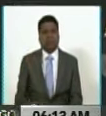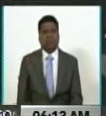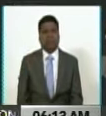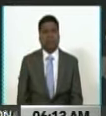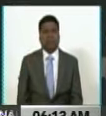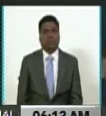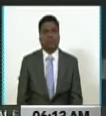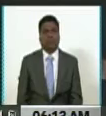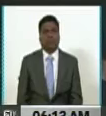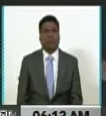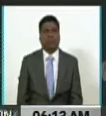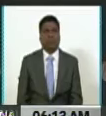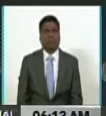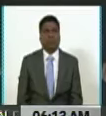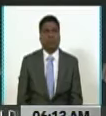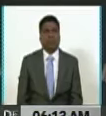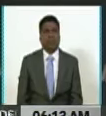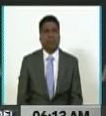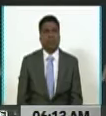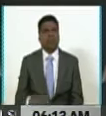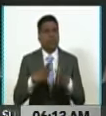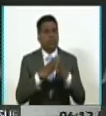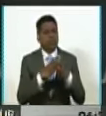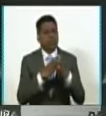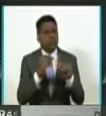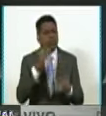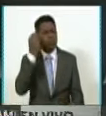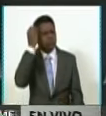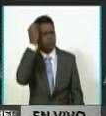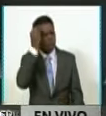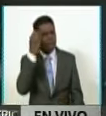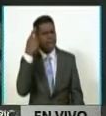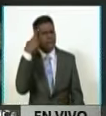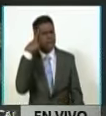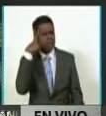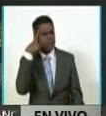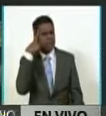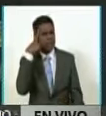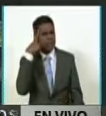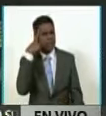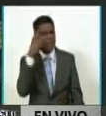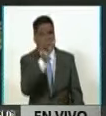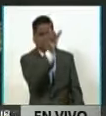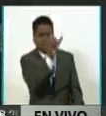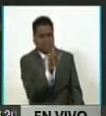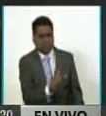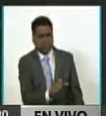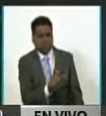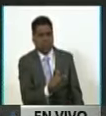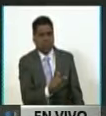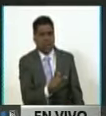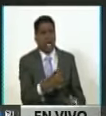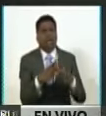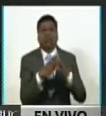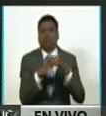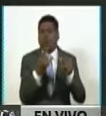la imagen, la efigie la acción y el